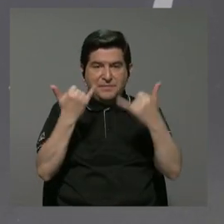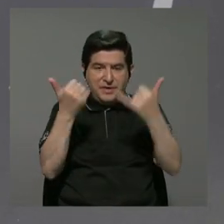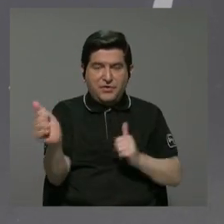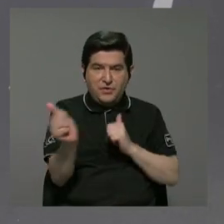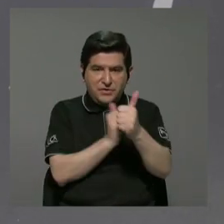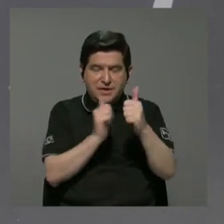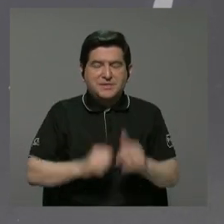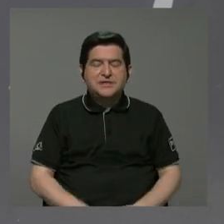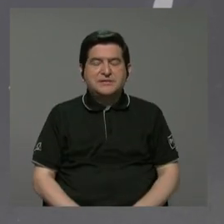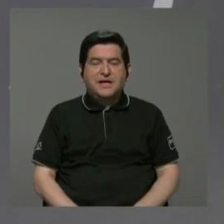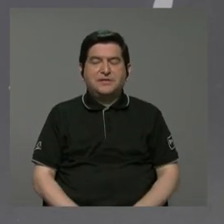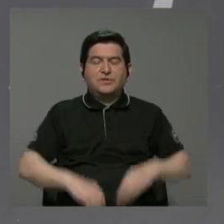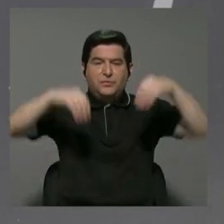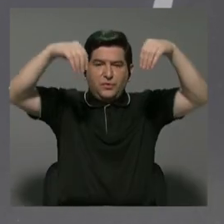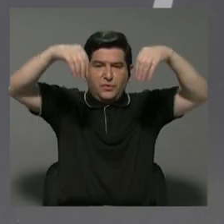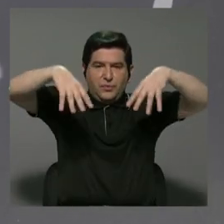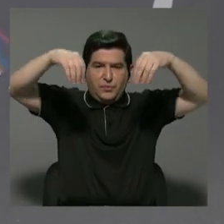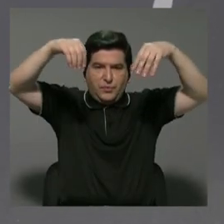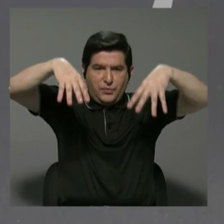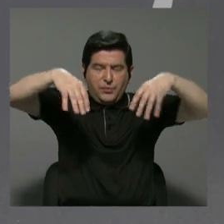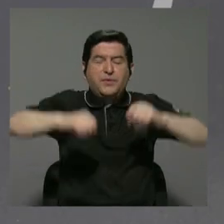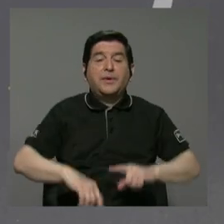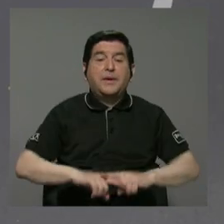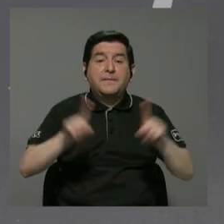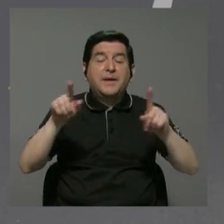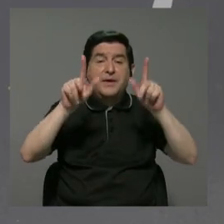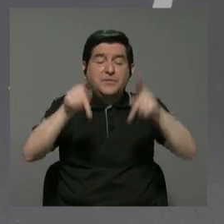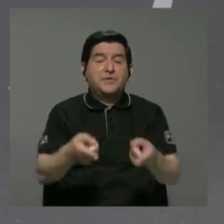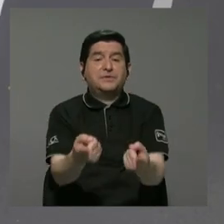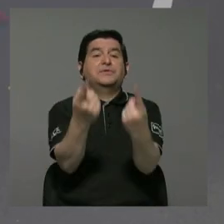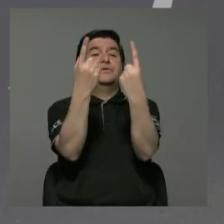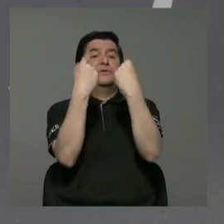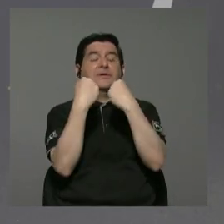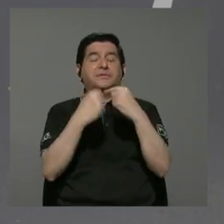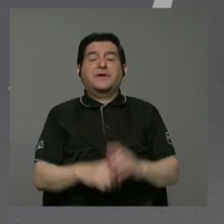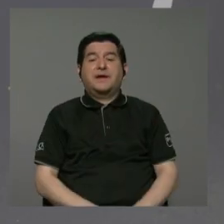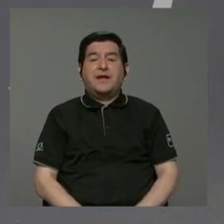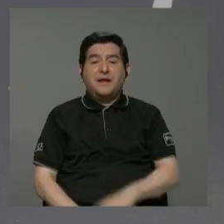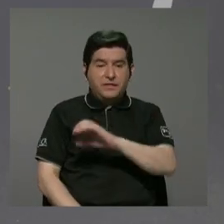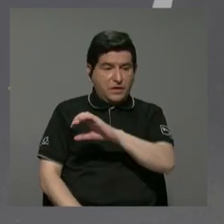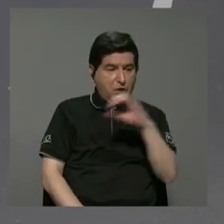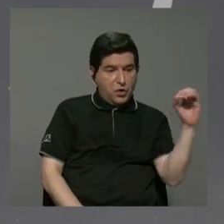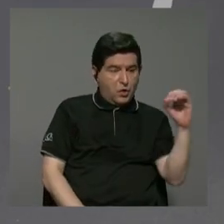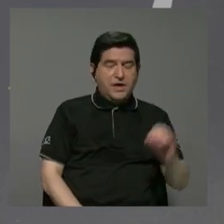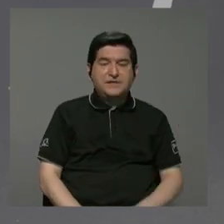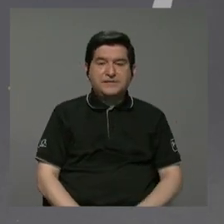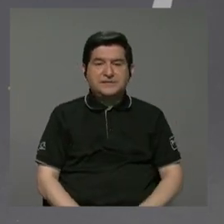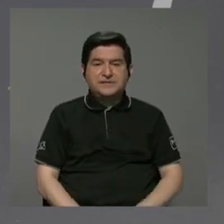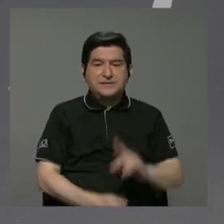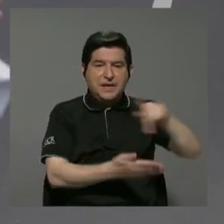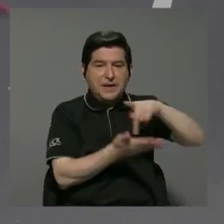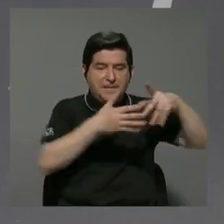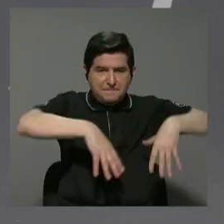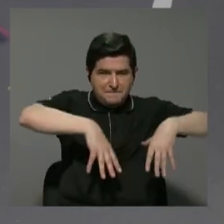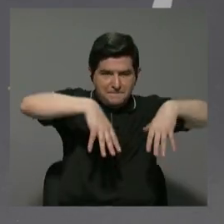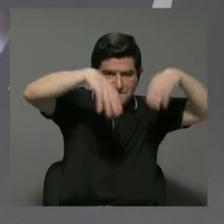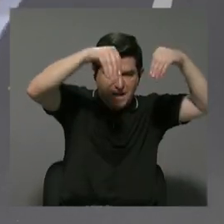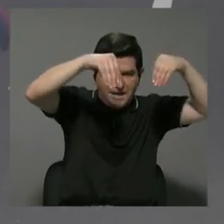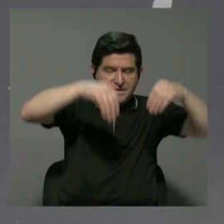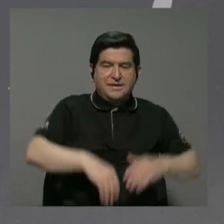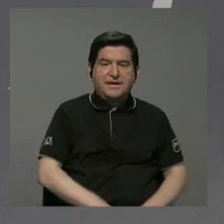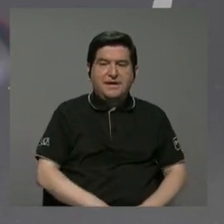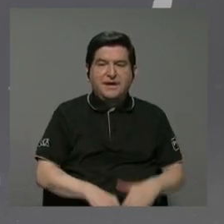la Fuente de la Hispanidad. Sin embargo, los que vienen del lado oeste del Parque de la Merced vienen un